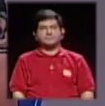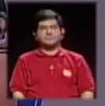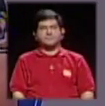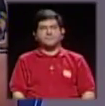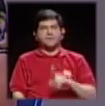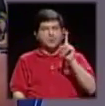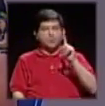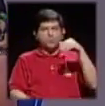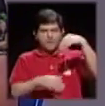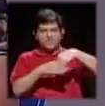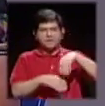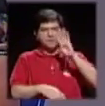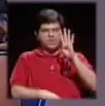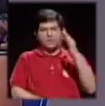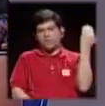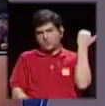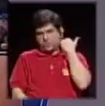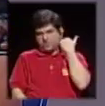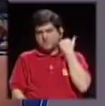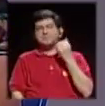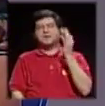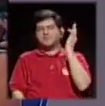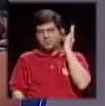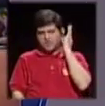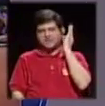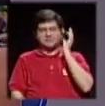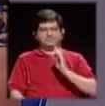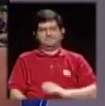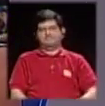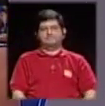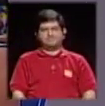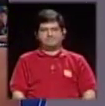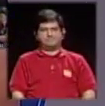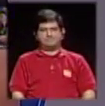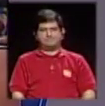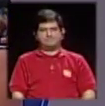una de cuatro víctimas eran mujeres, ¿verdad?